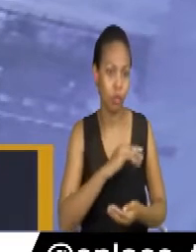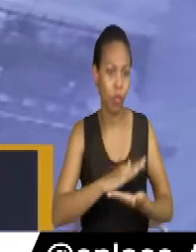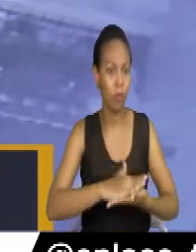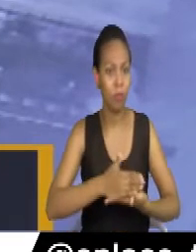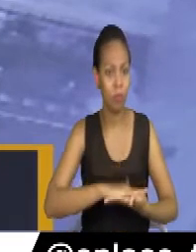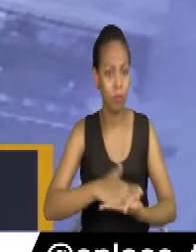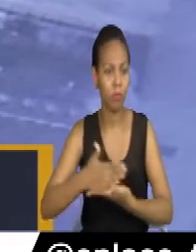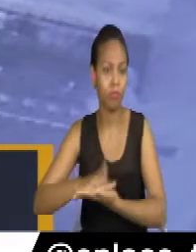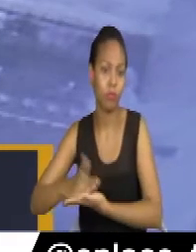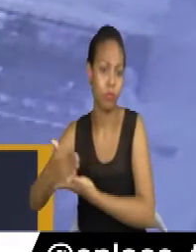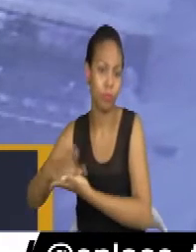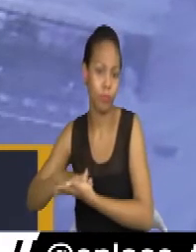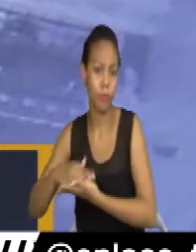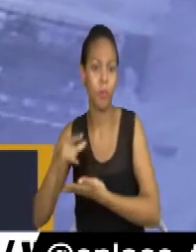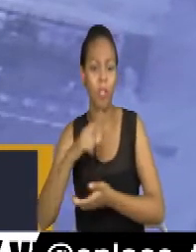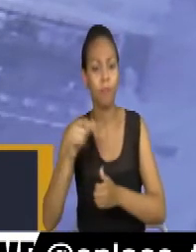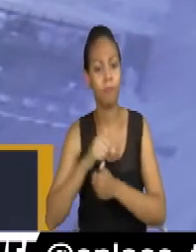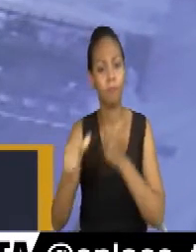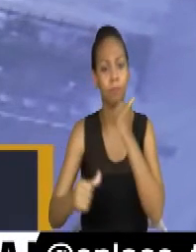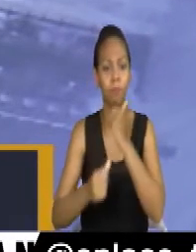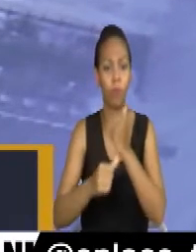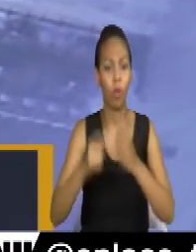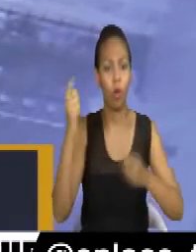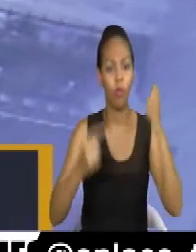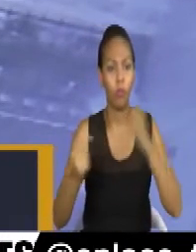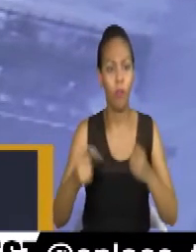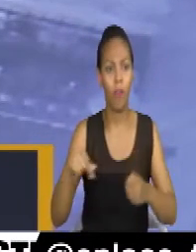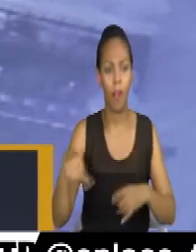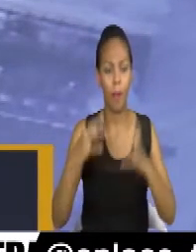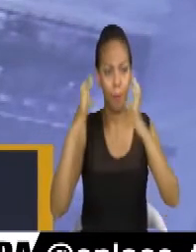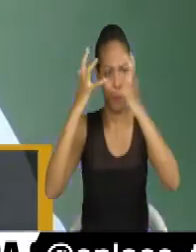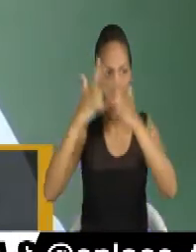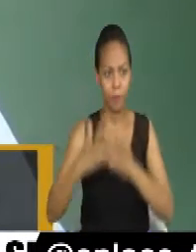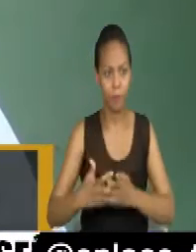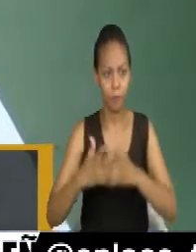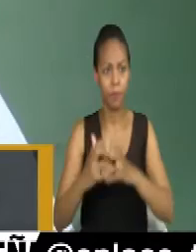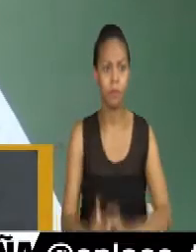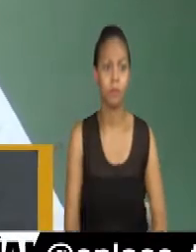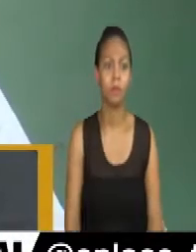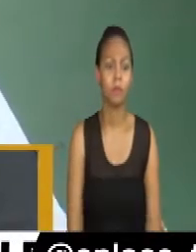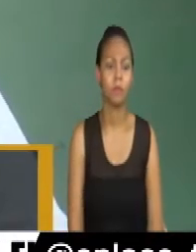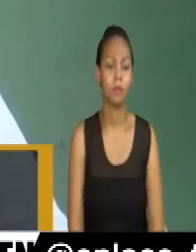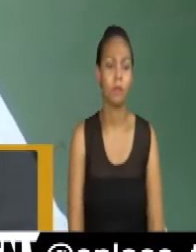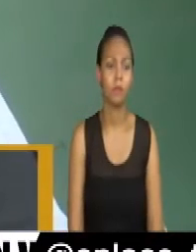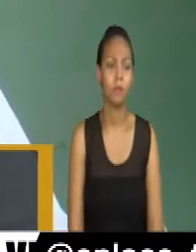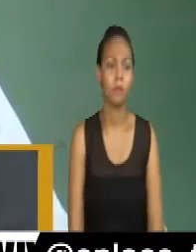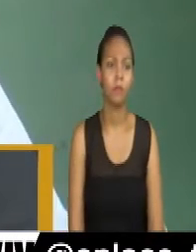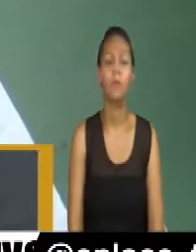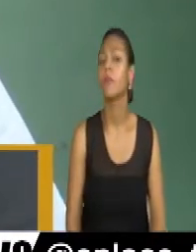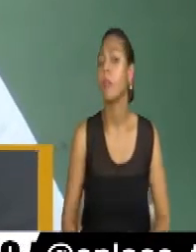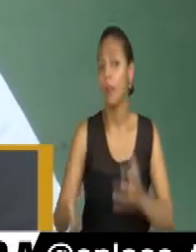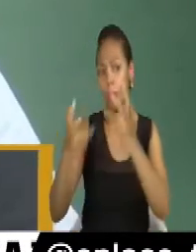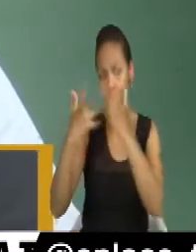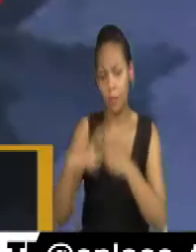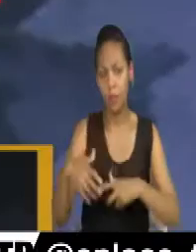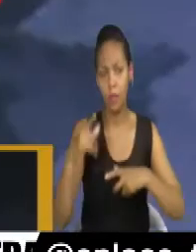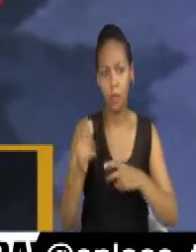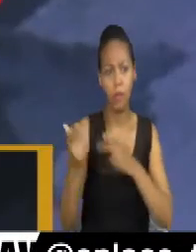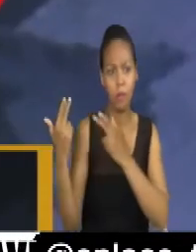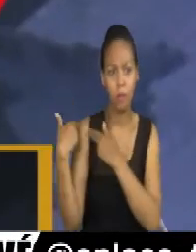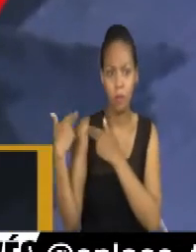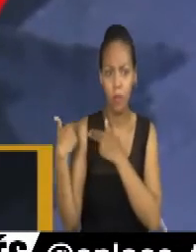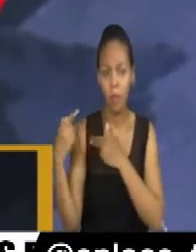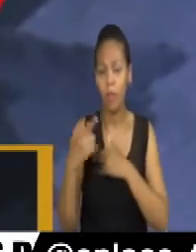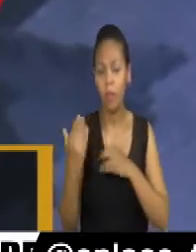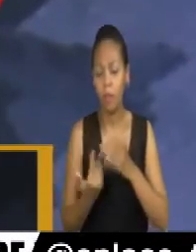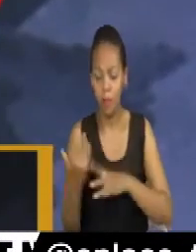los auxiliares contables de la empresa. Cuando ingresa, usted sabe que siempre uno de la empresa tiene una persona encargada de iniciar labores y ellos son los que primero reportan. El